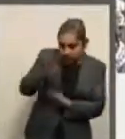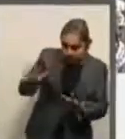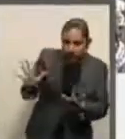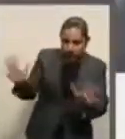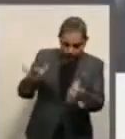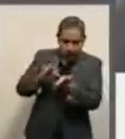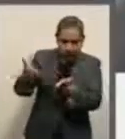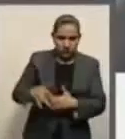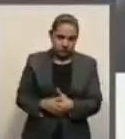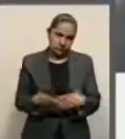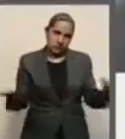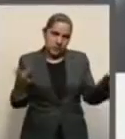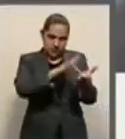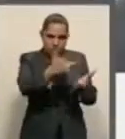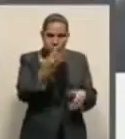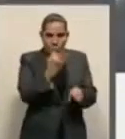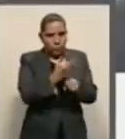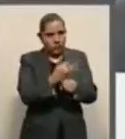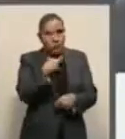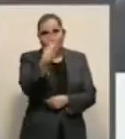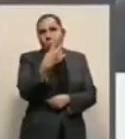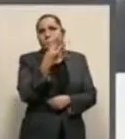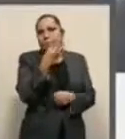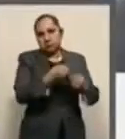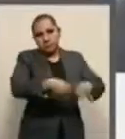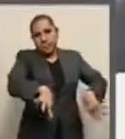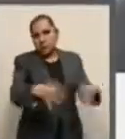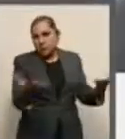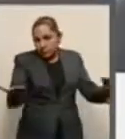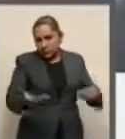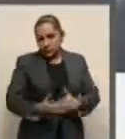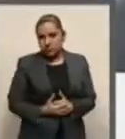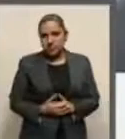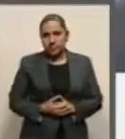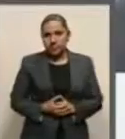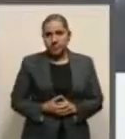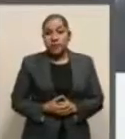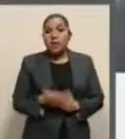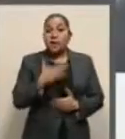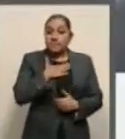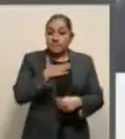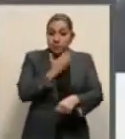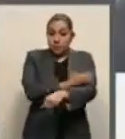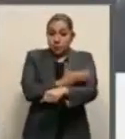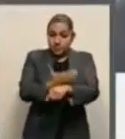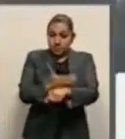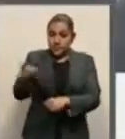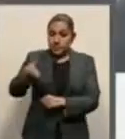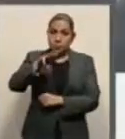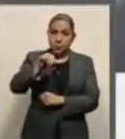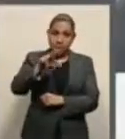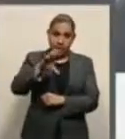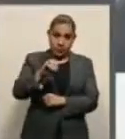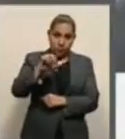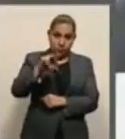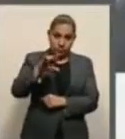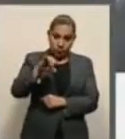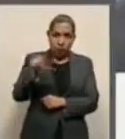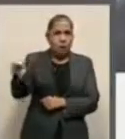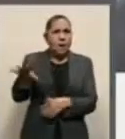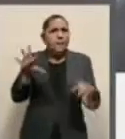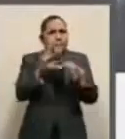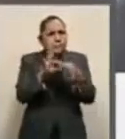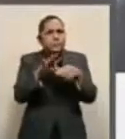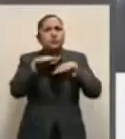pasados ya me quitaron un minuto bueno y mi compañero marco antonio se refirió al tema de la suplencia